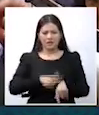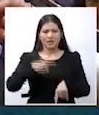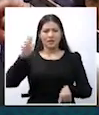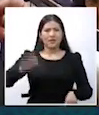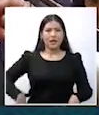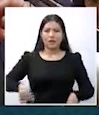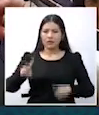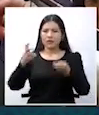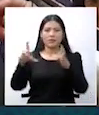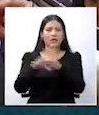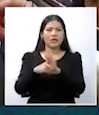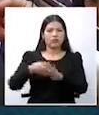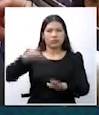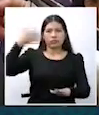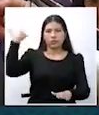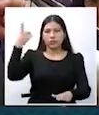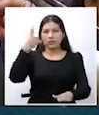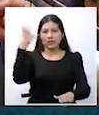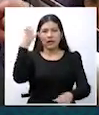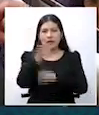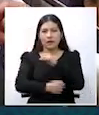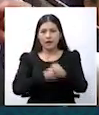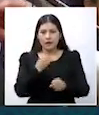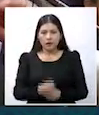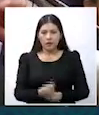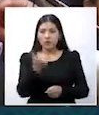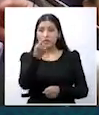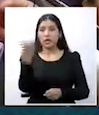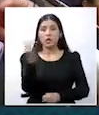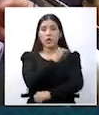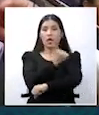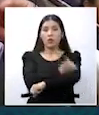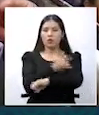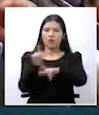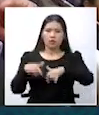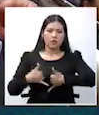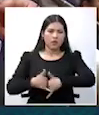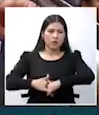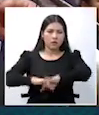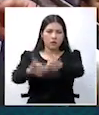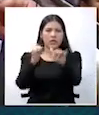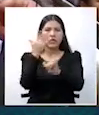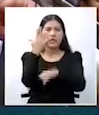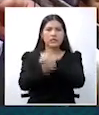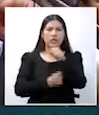100 años. Hay autoridades que han estado 15 años, como el señor Costas.